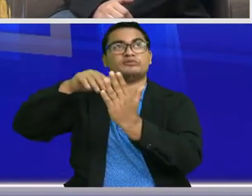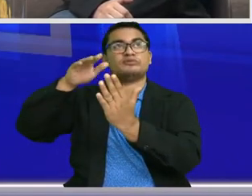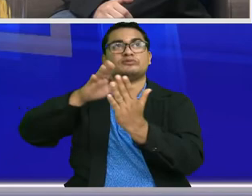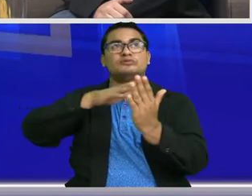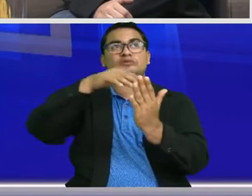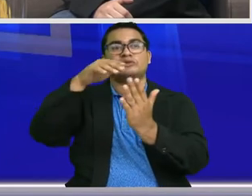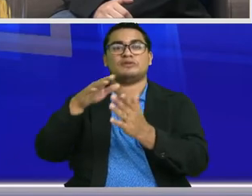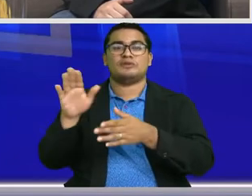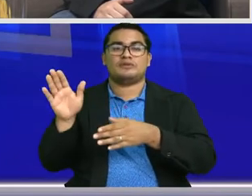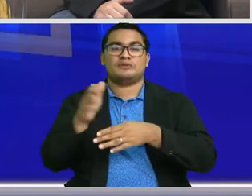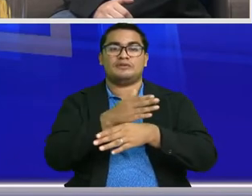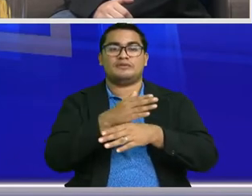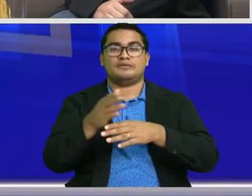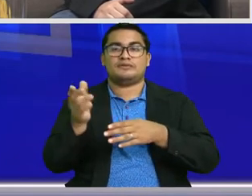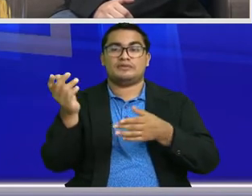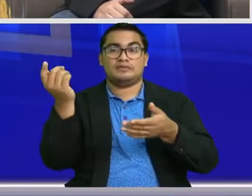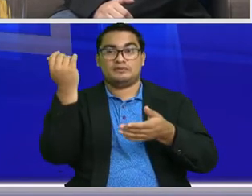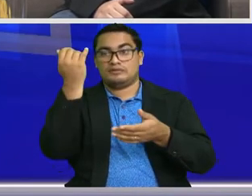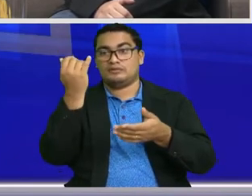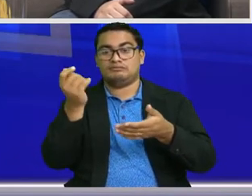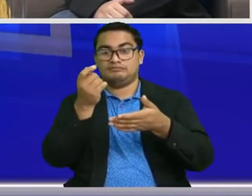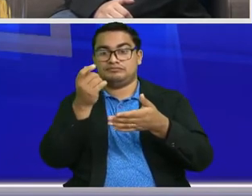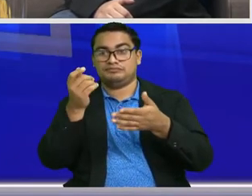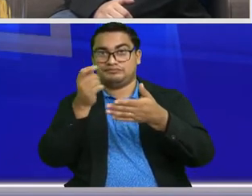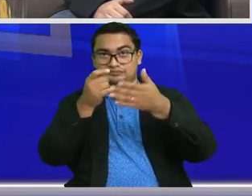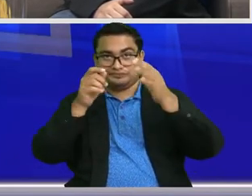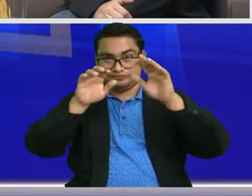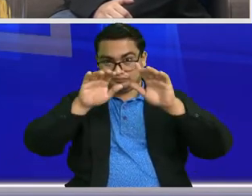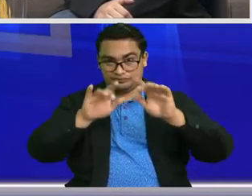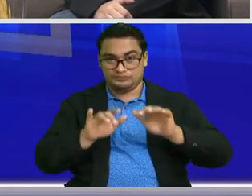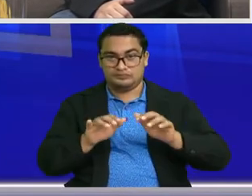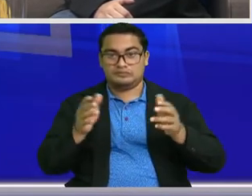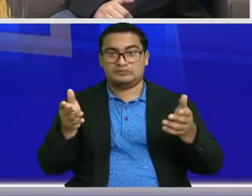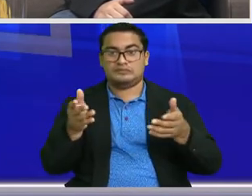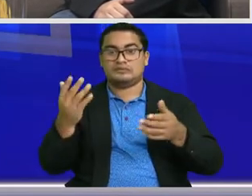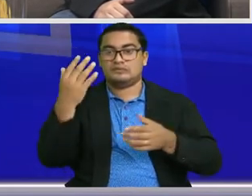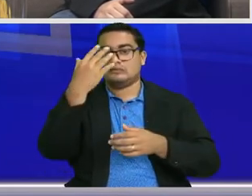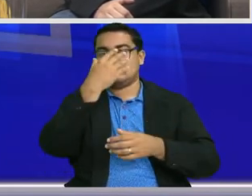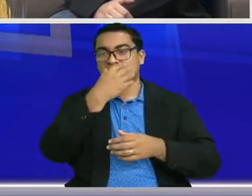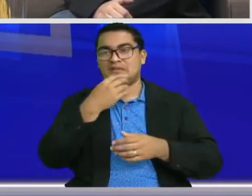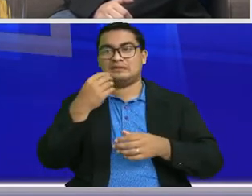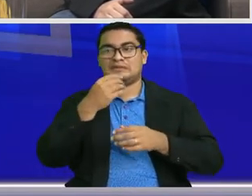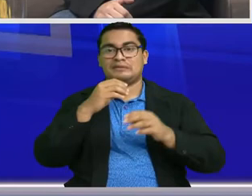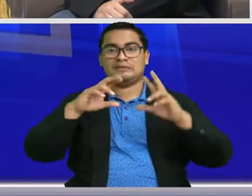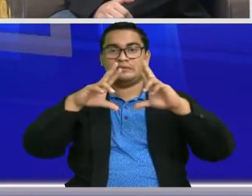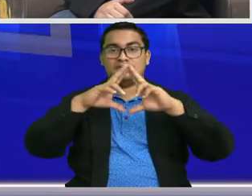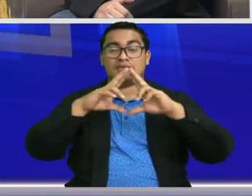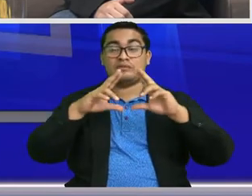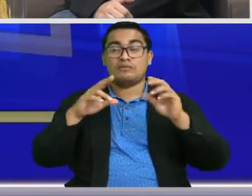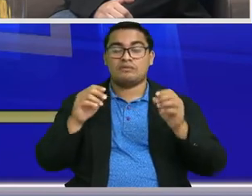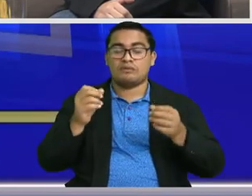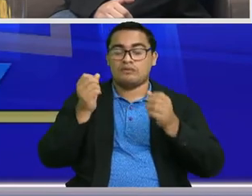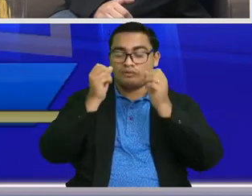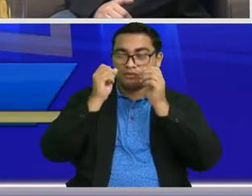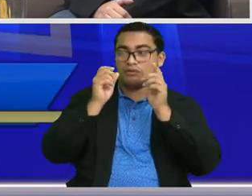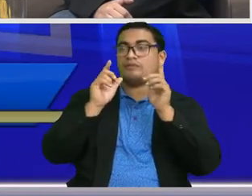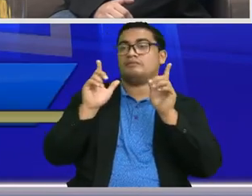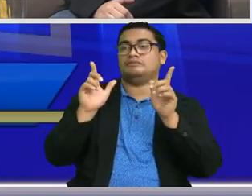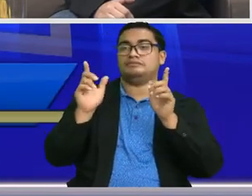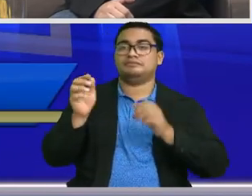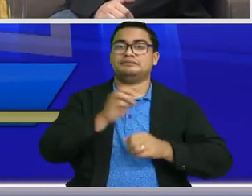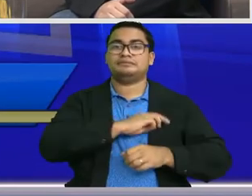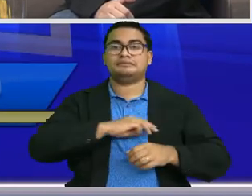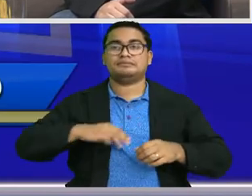También toda la parte del diseño de productos. Vamos a tener un área muy bella que es de Nicaragua Exótica, que es un programa que el Ministerio de